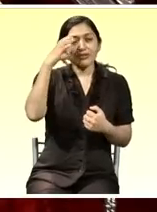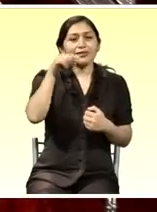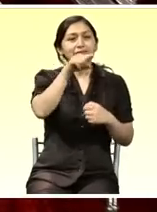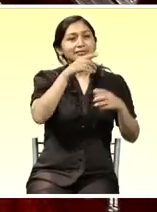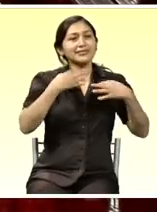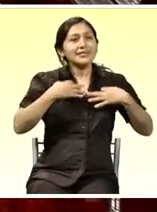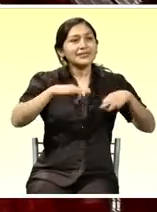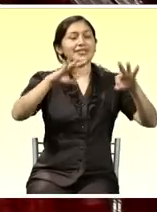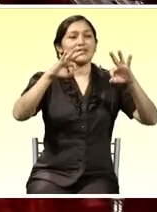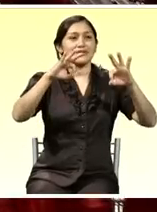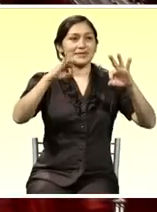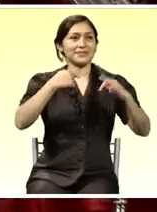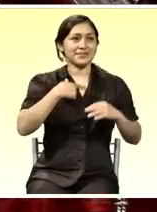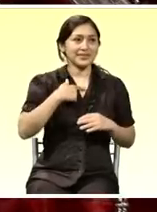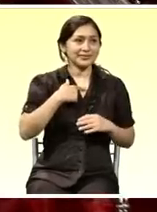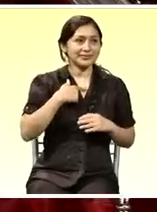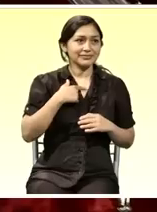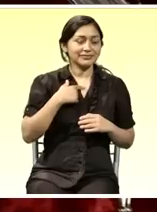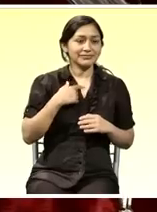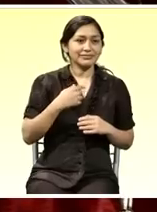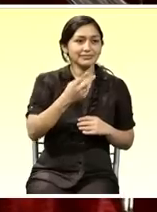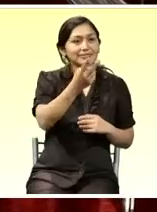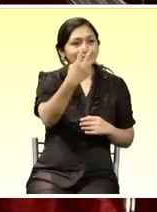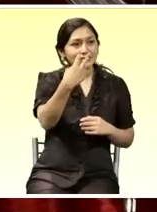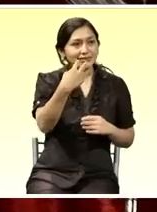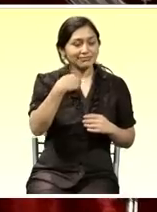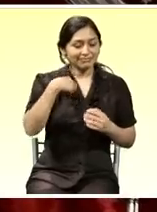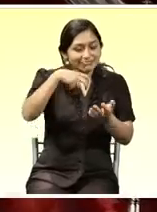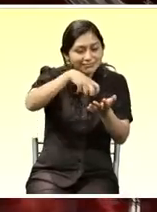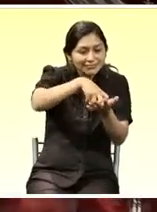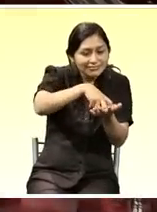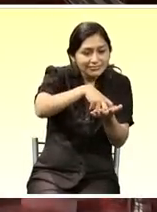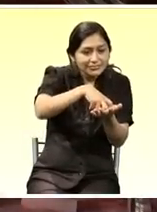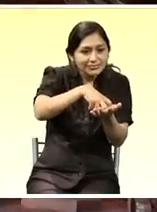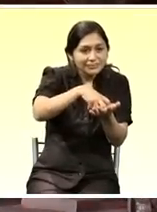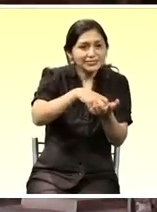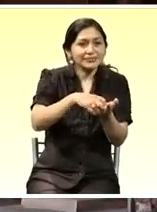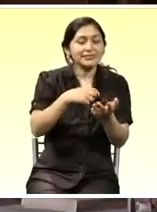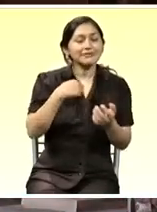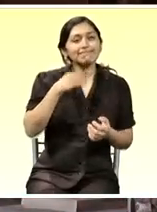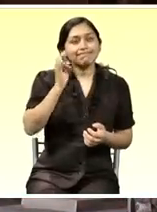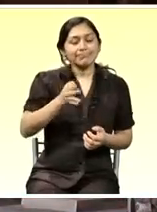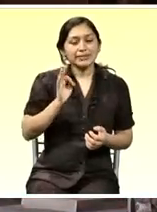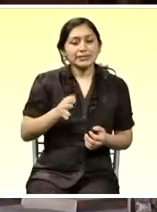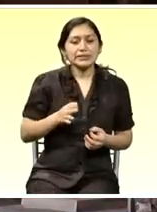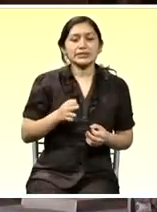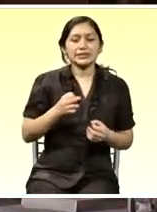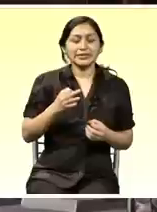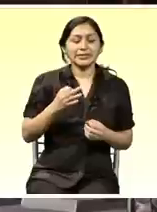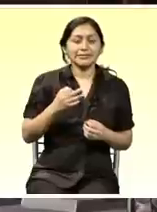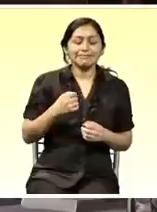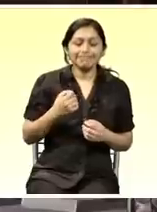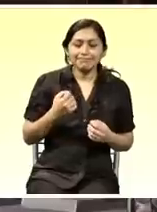muerto para salvarme. Mírame a tus pies. Confieso que soy digno de tantos